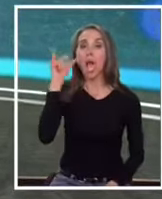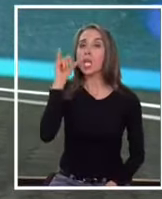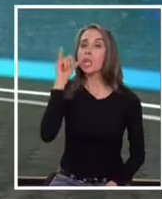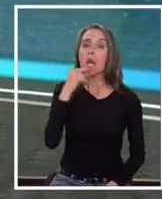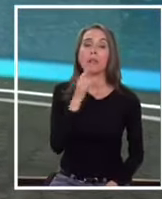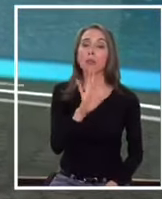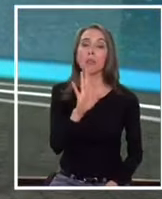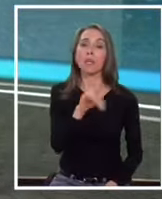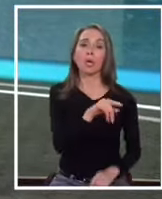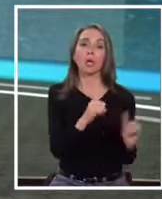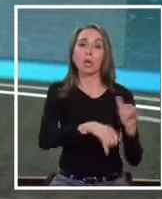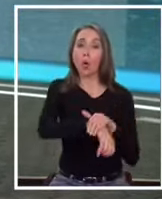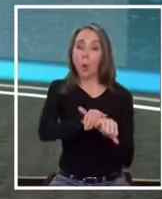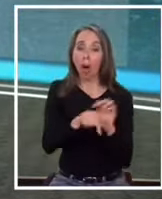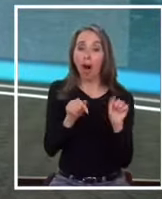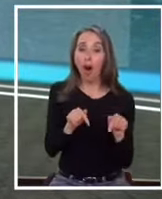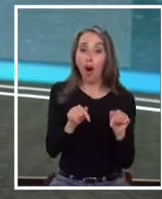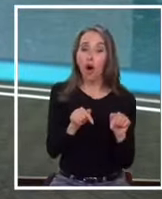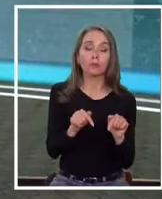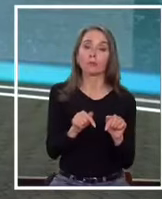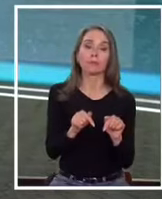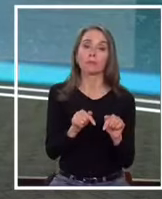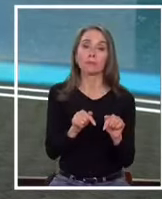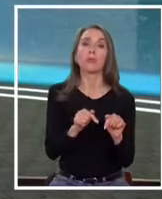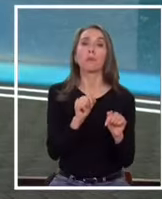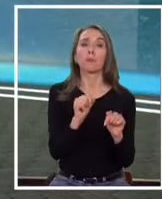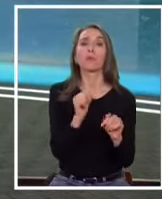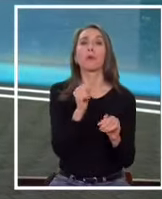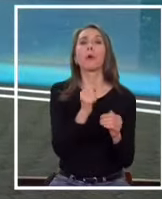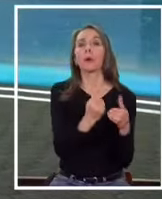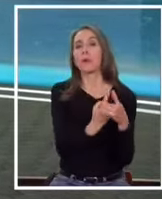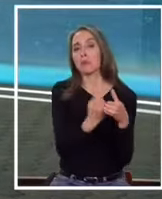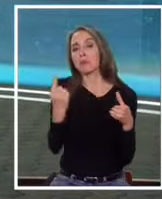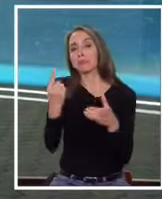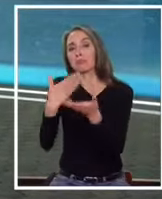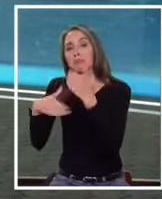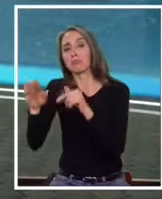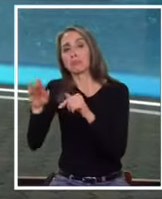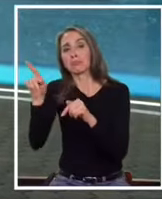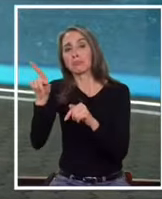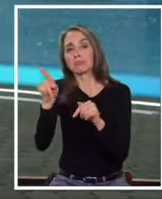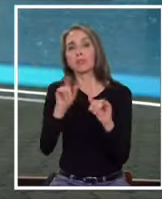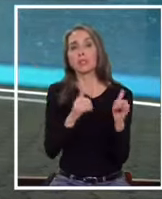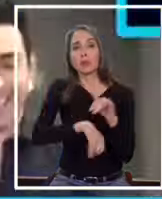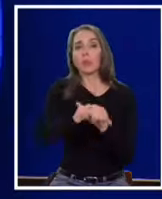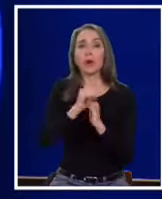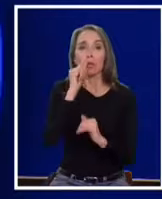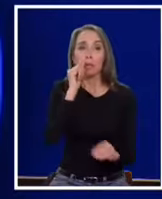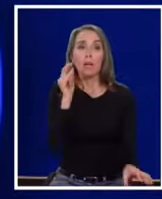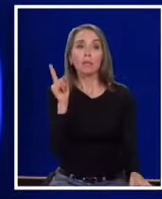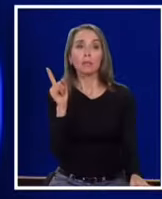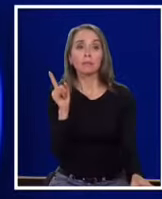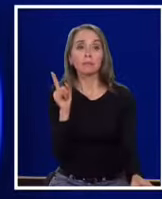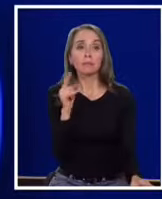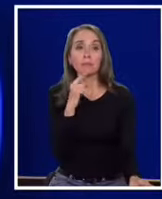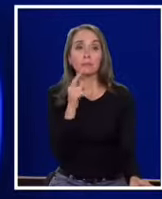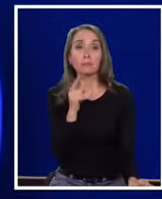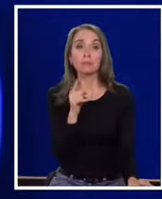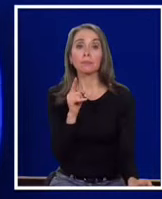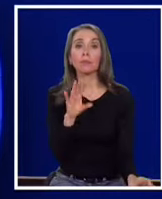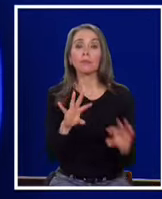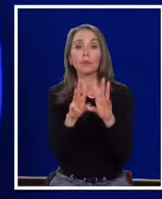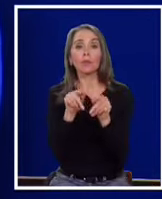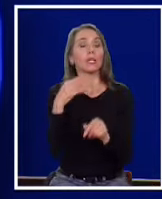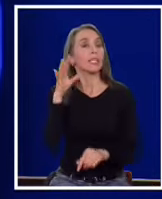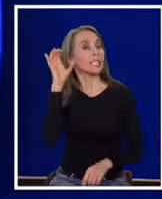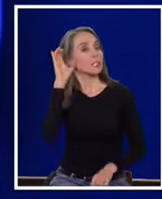que es un jugador hoy día prescindible en el cuadro lombardo. Mira. Veníamos de escuchar